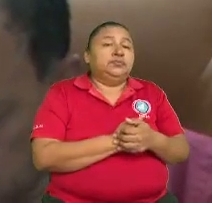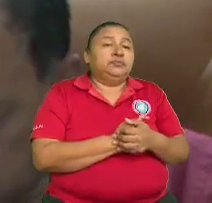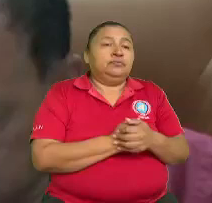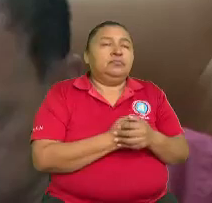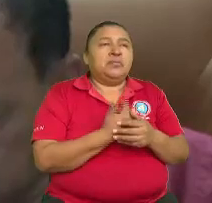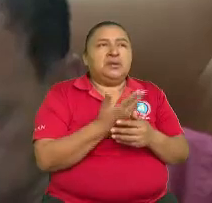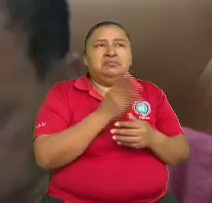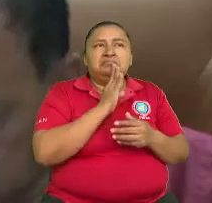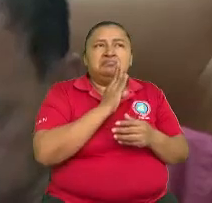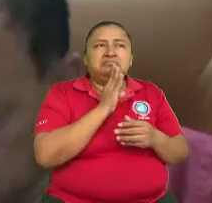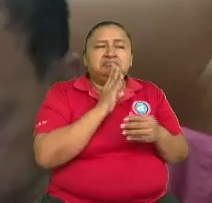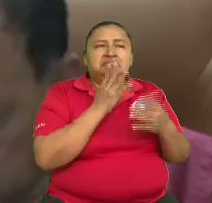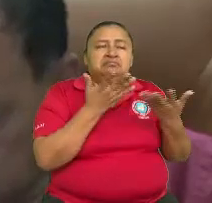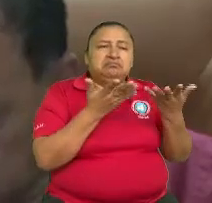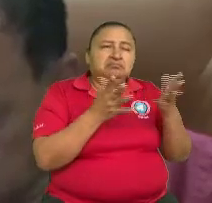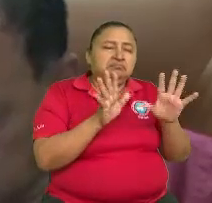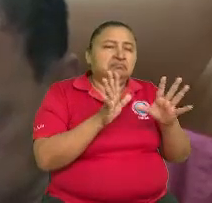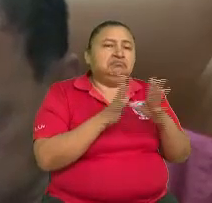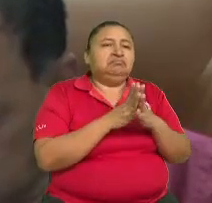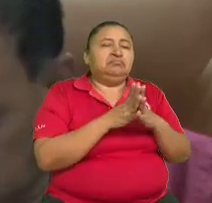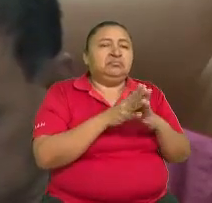estamos hablando de que son